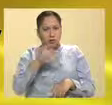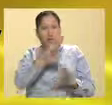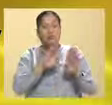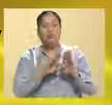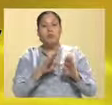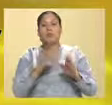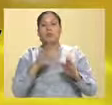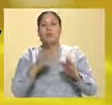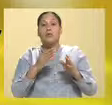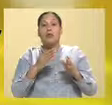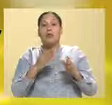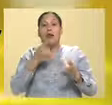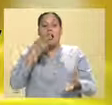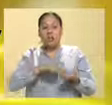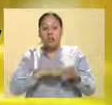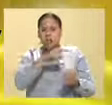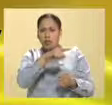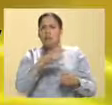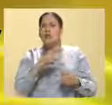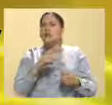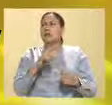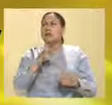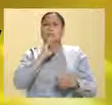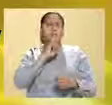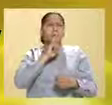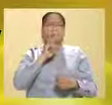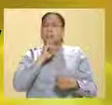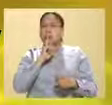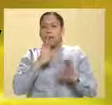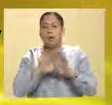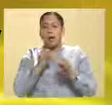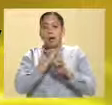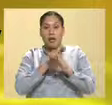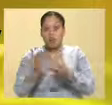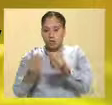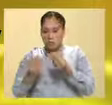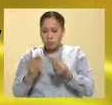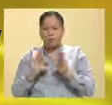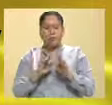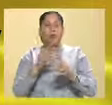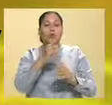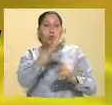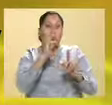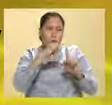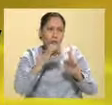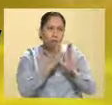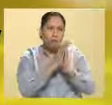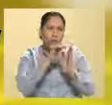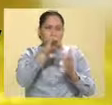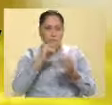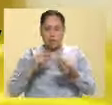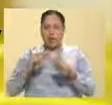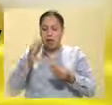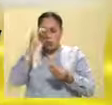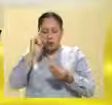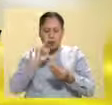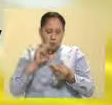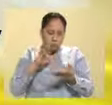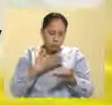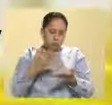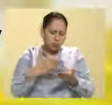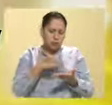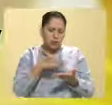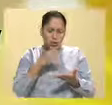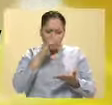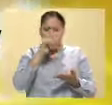un poco por abajo del agua, ¿no? En donde se les ha llevado información para el uso del condón, el uso correcto del condón, donde con